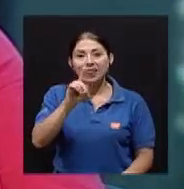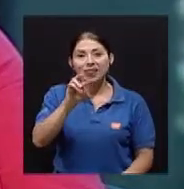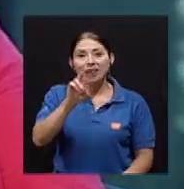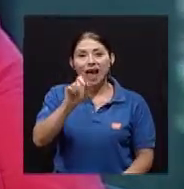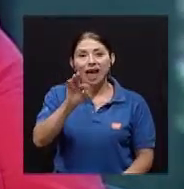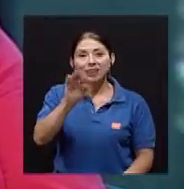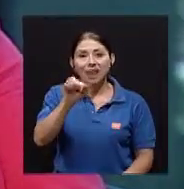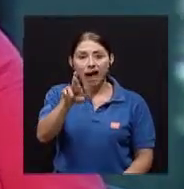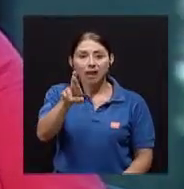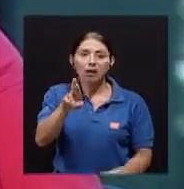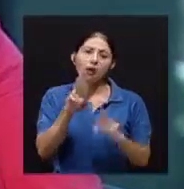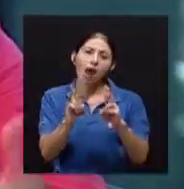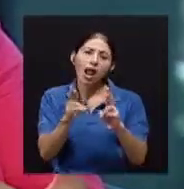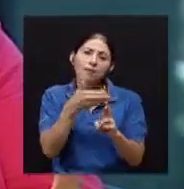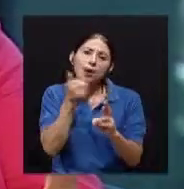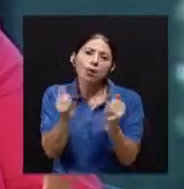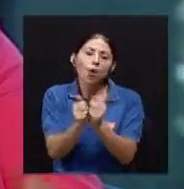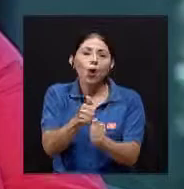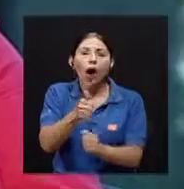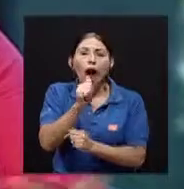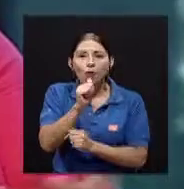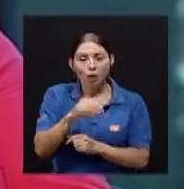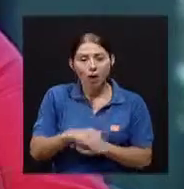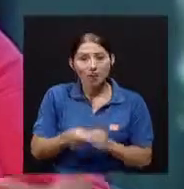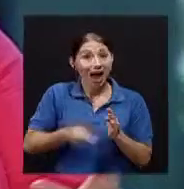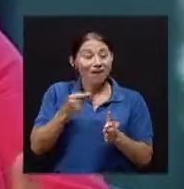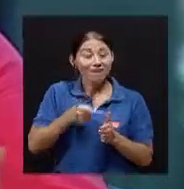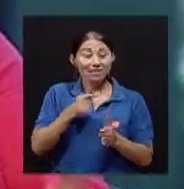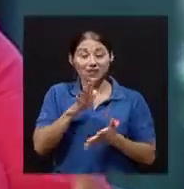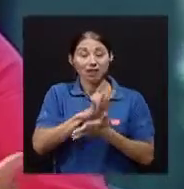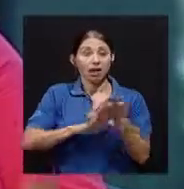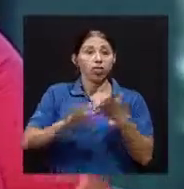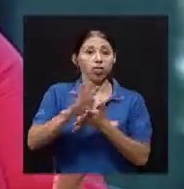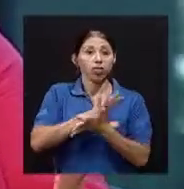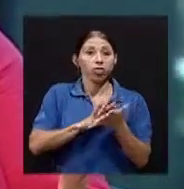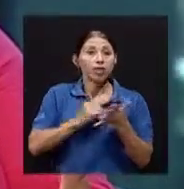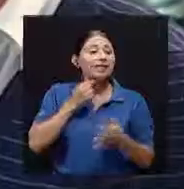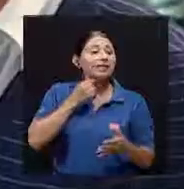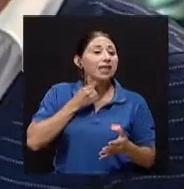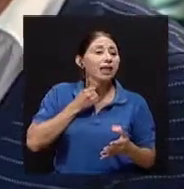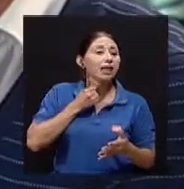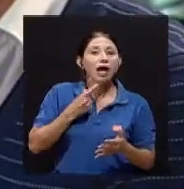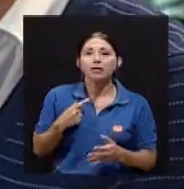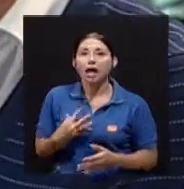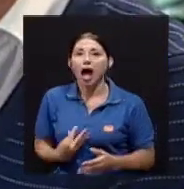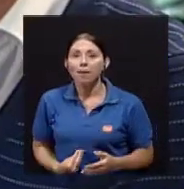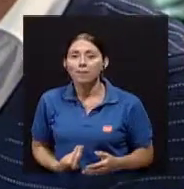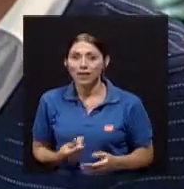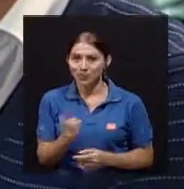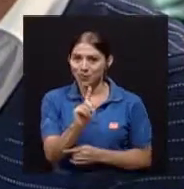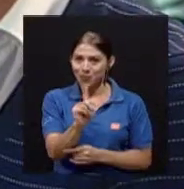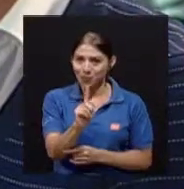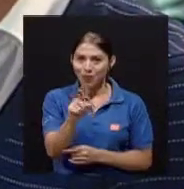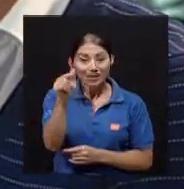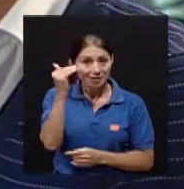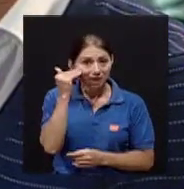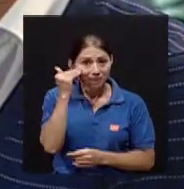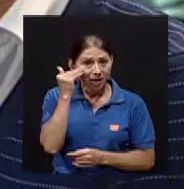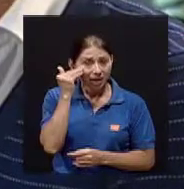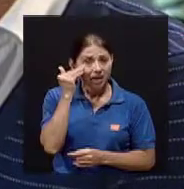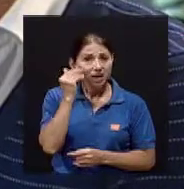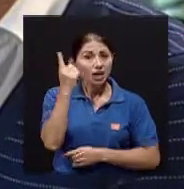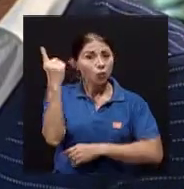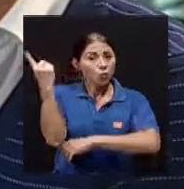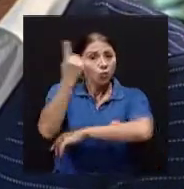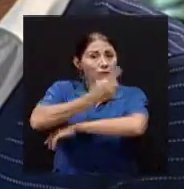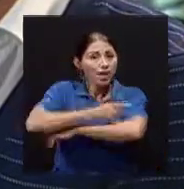¿verdad? Agüita, estar tomando agüita, que no es que tengo hambre, a veces las señoras confunden, ¿verdad? Sino es también saber que al día tengo que consumir